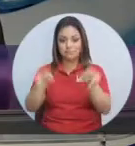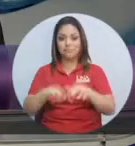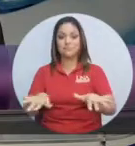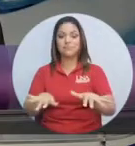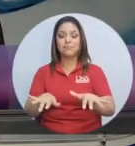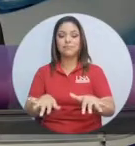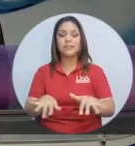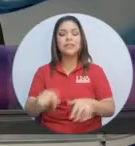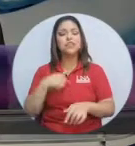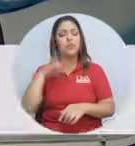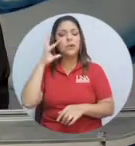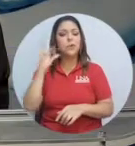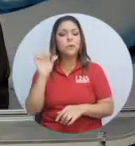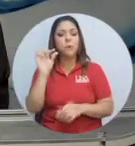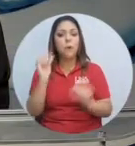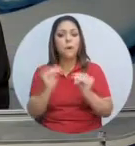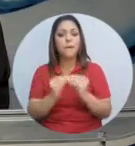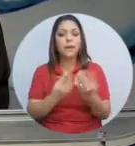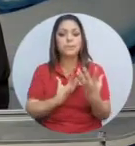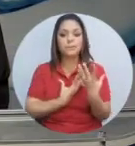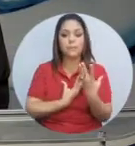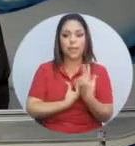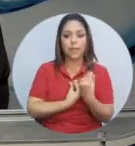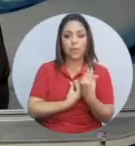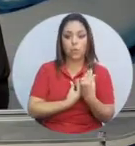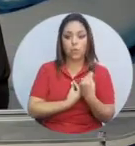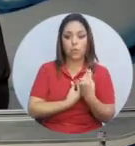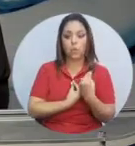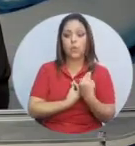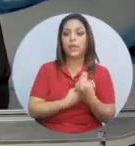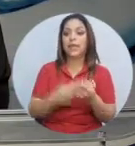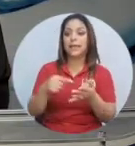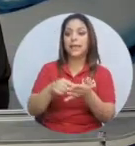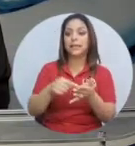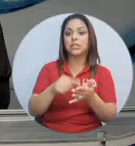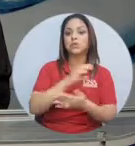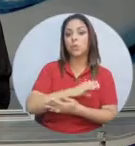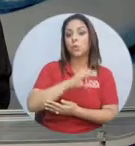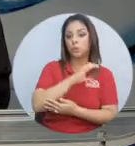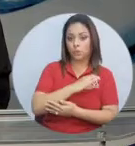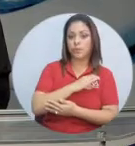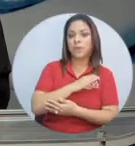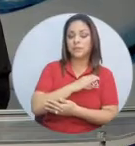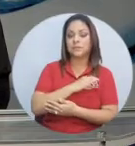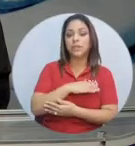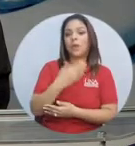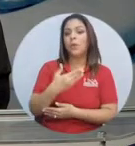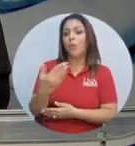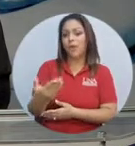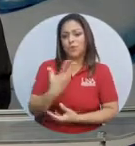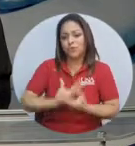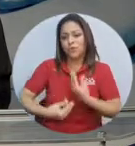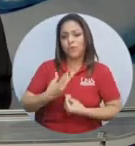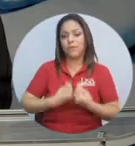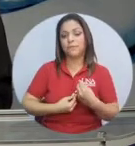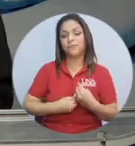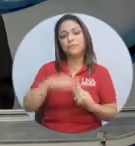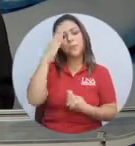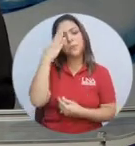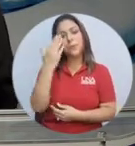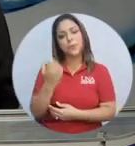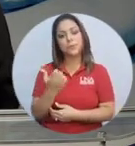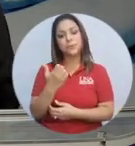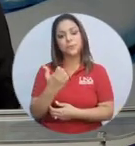hay hasta incluso más miedo, ¿verdad?, detrás de este tipo de conductas cuando se es víctima,